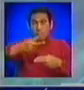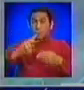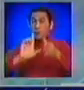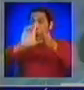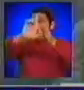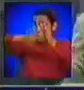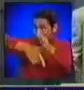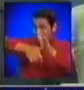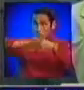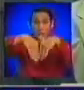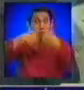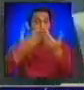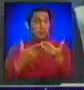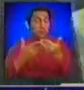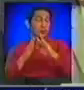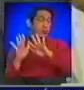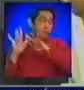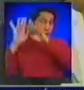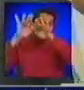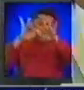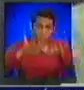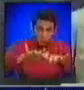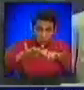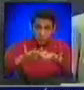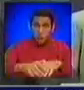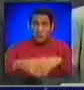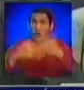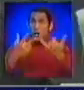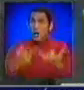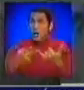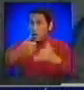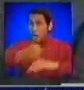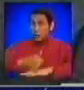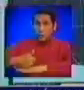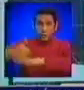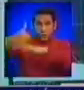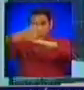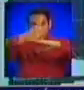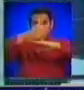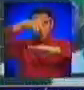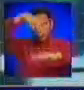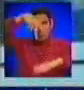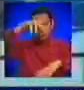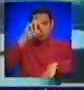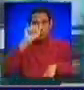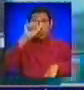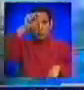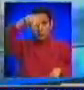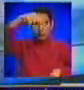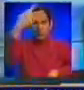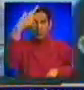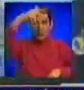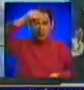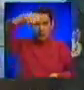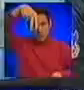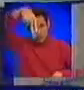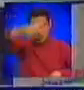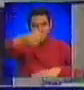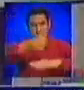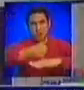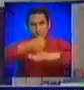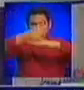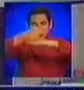Minutos antes llegaban a las instalaciones del EQ911 en San Borondón, autoridades de gobierno e invitados especiales para este